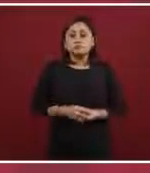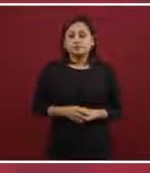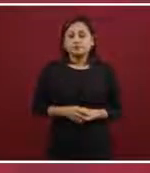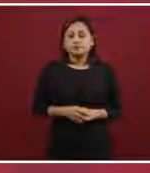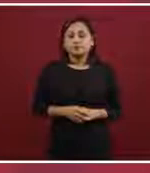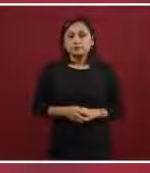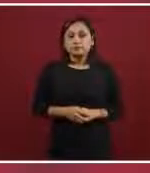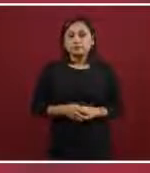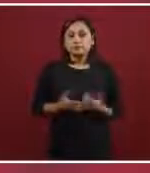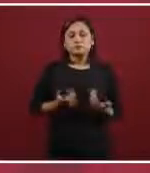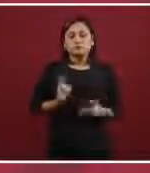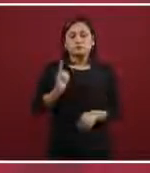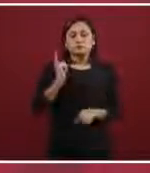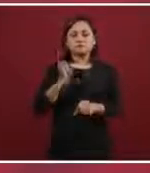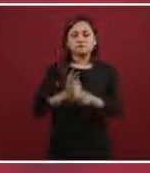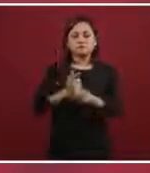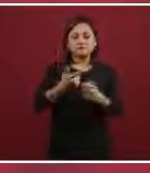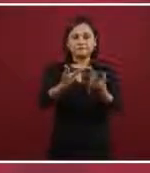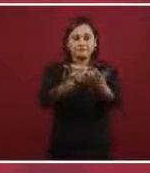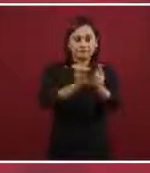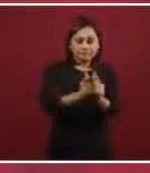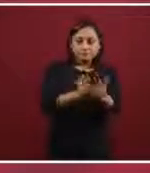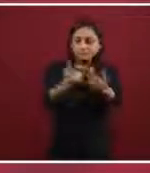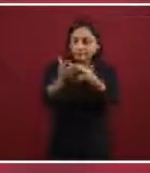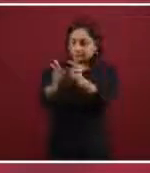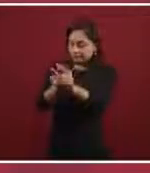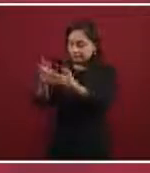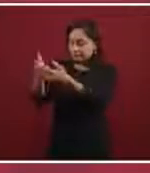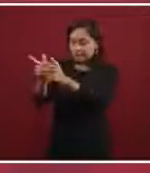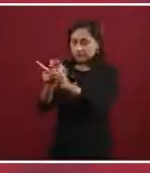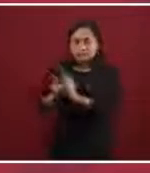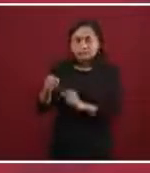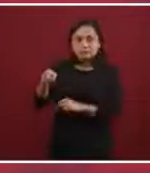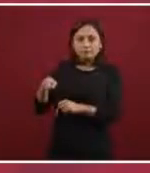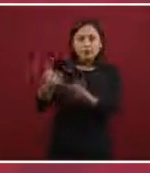y no sólo eso los grupos de la delincuencia